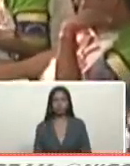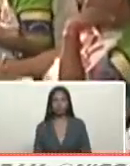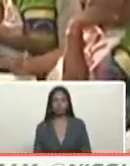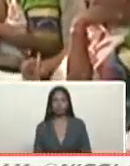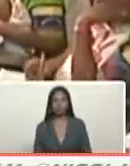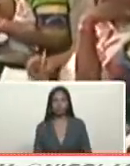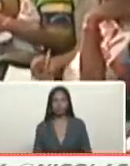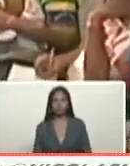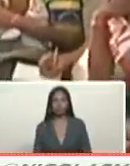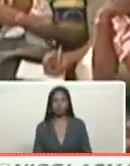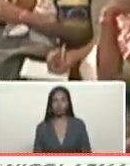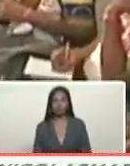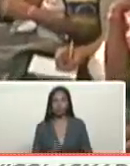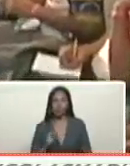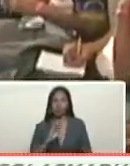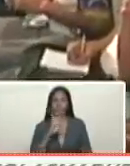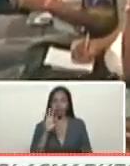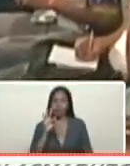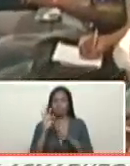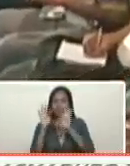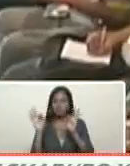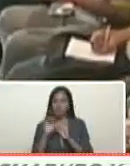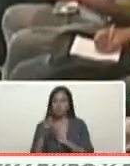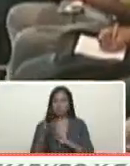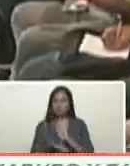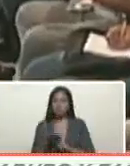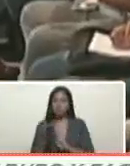Igual, muy importante.